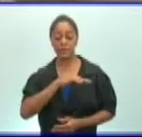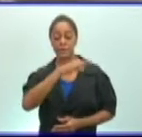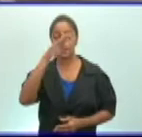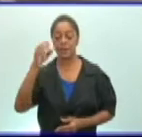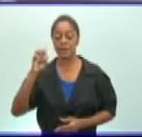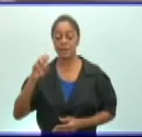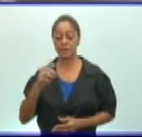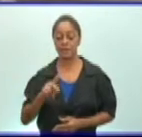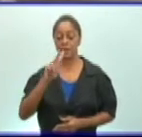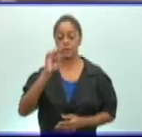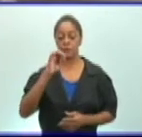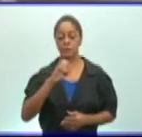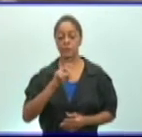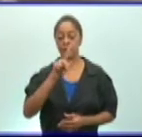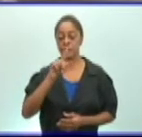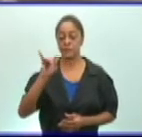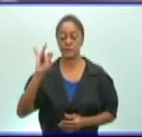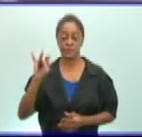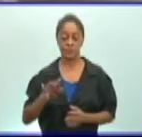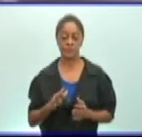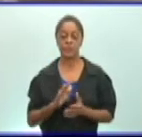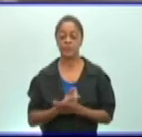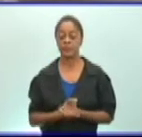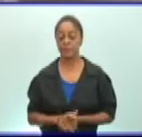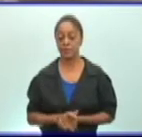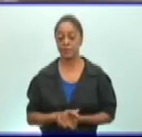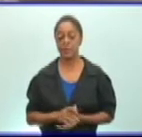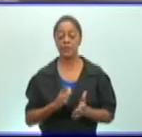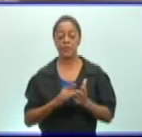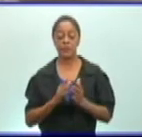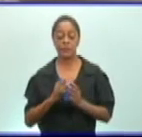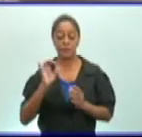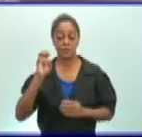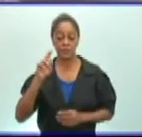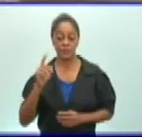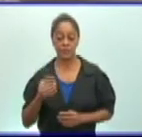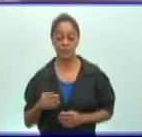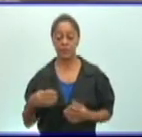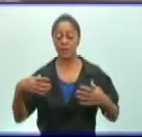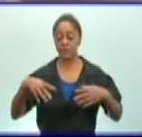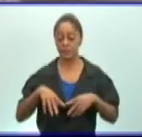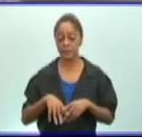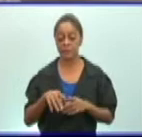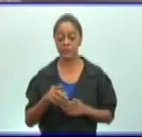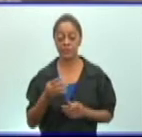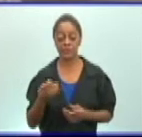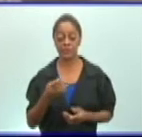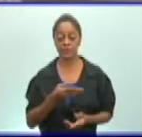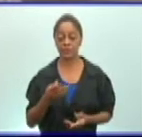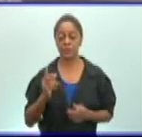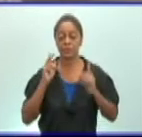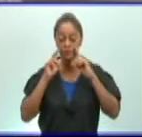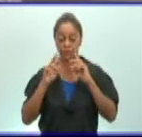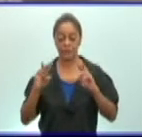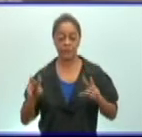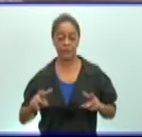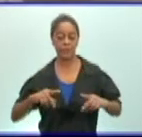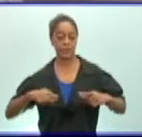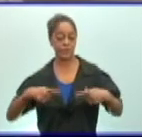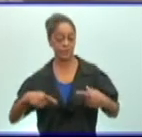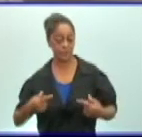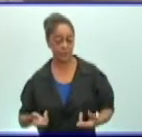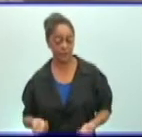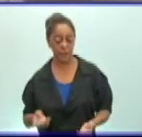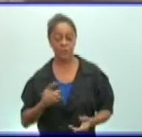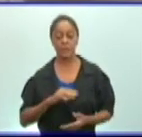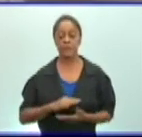de 2.917 metros. La religión griega estaba estrechamente vinculada con cada aspecto de la vida cotidiana y determinaba